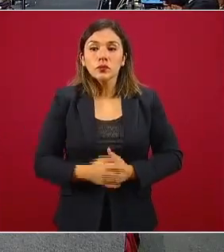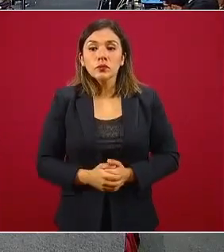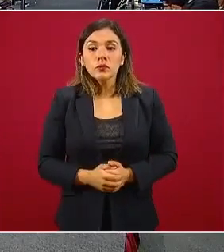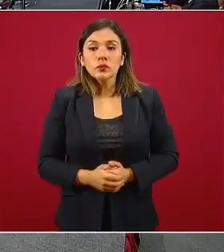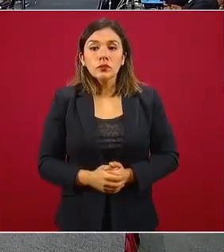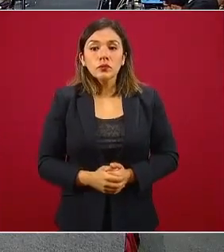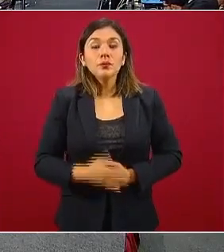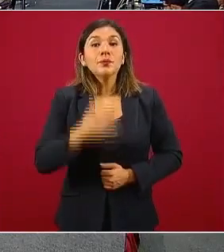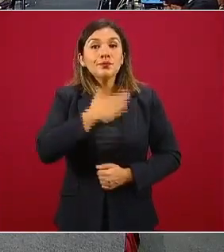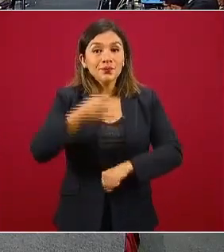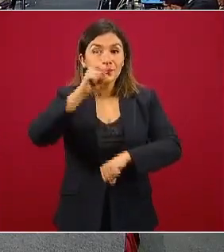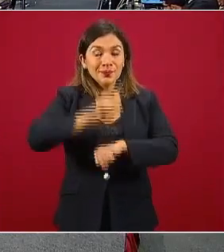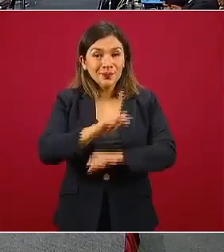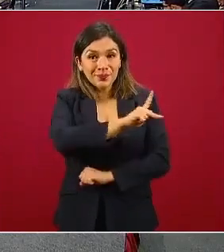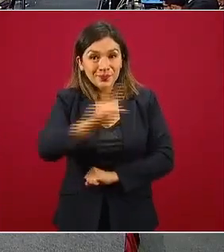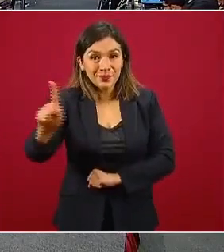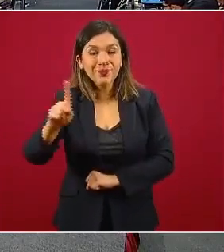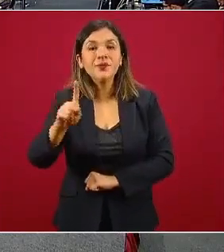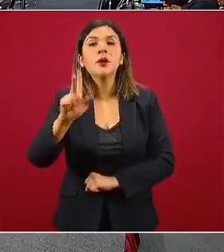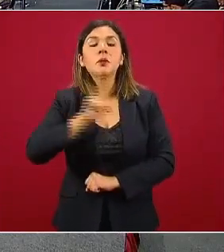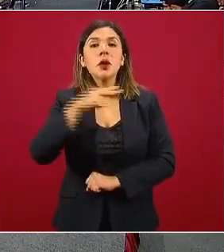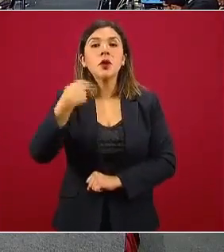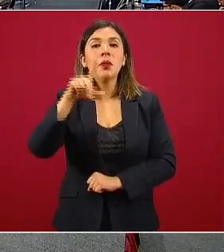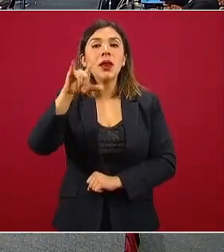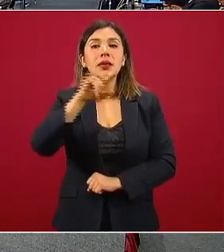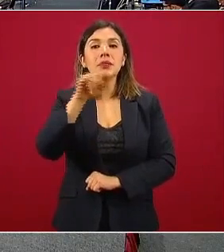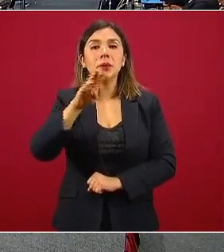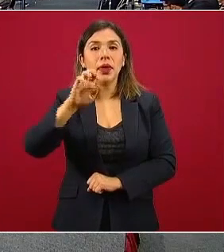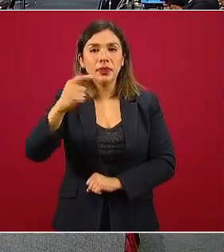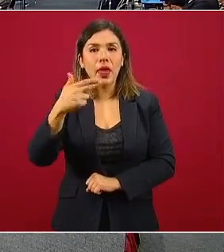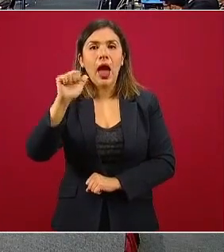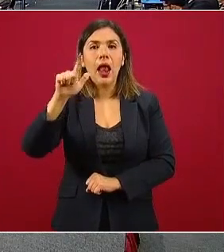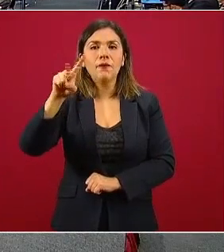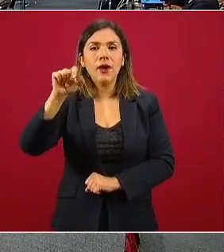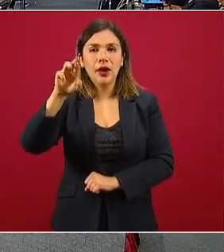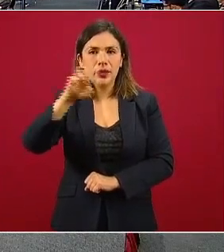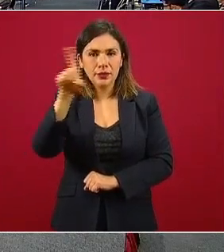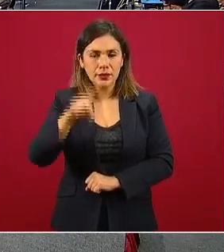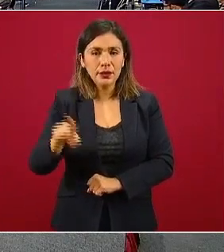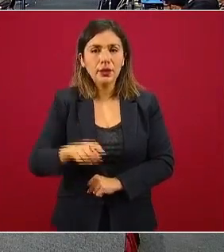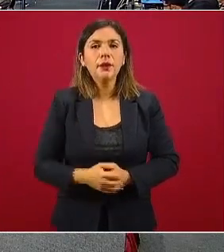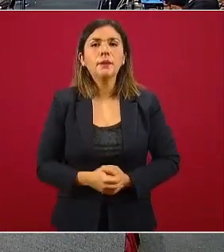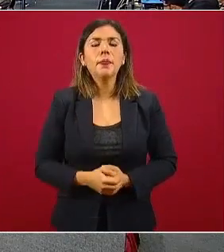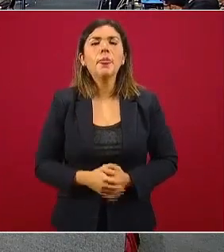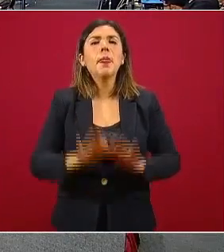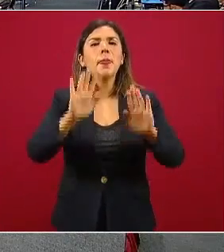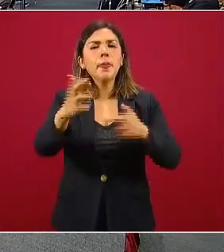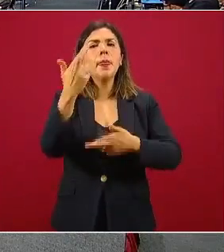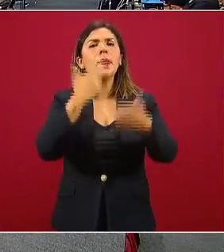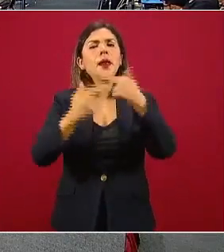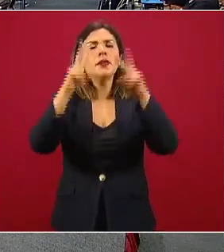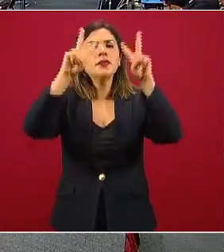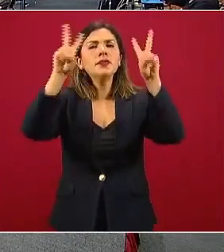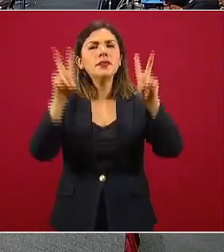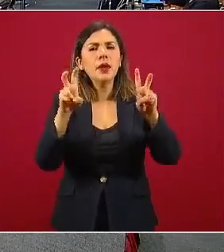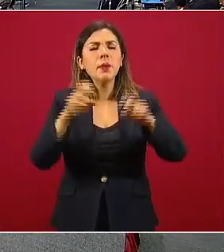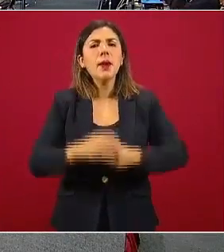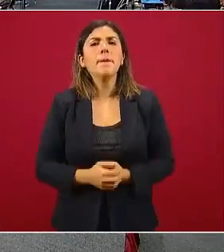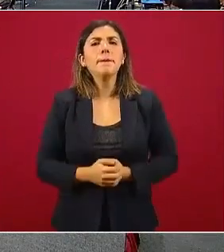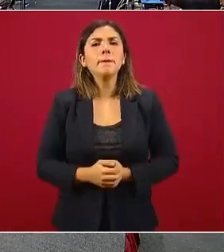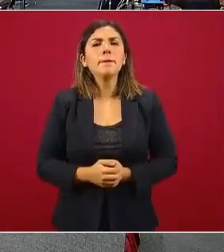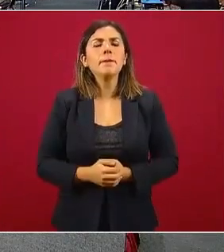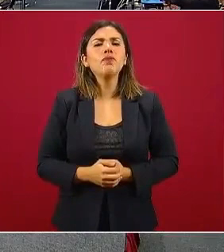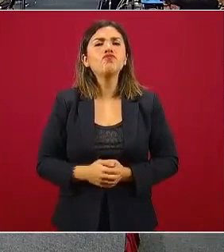Gracias. Buenos días a todas y a todos. Lisbeth Álvarez, reportera del diario Basta y Grupo Cantón. Regresando al tema del bloque opositor